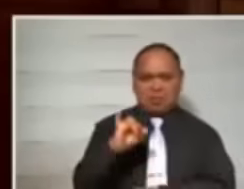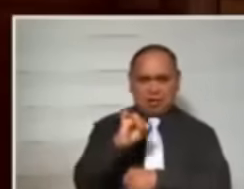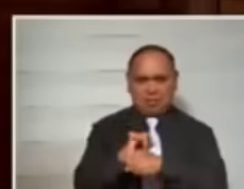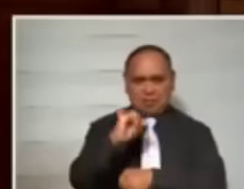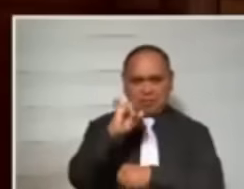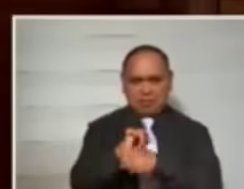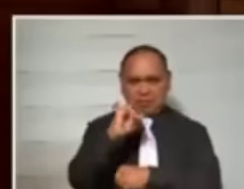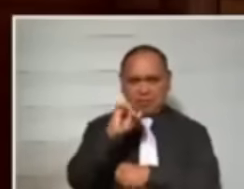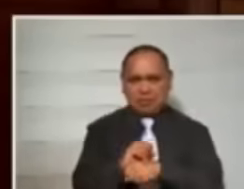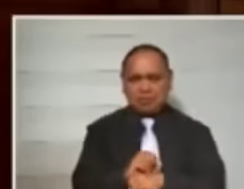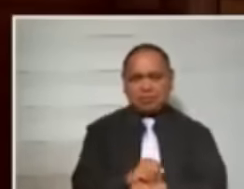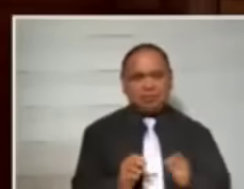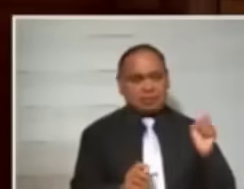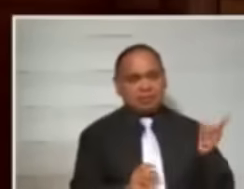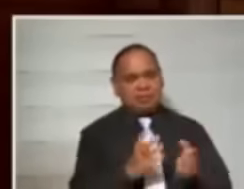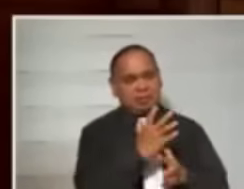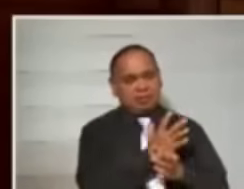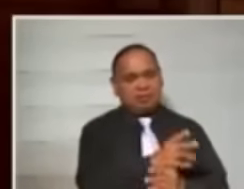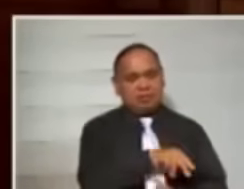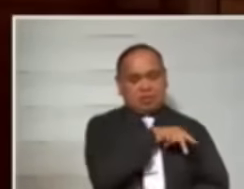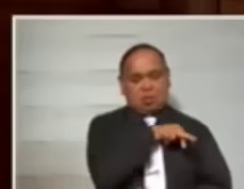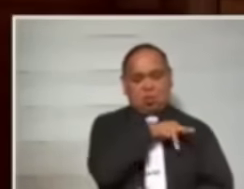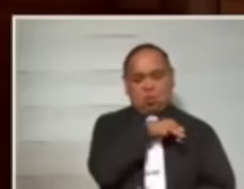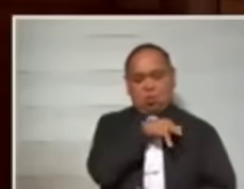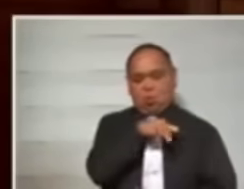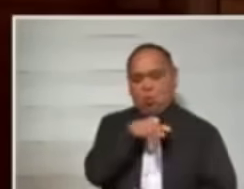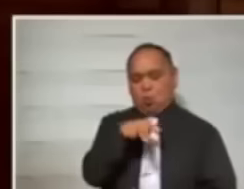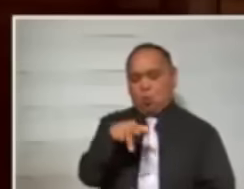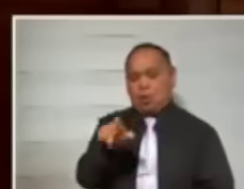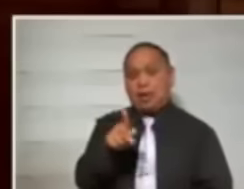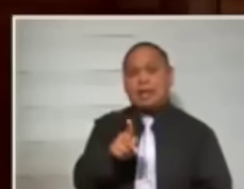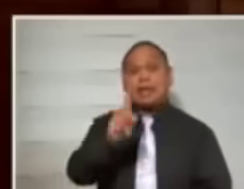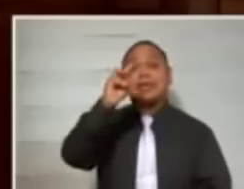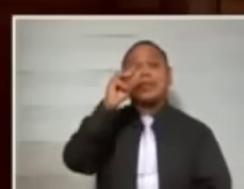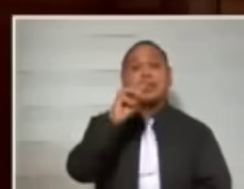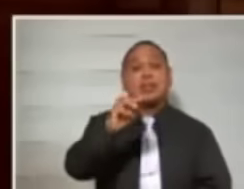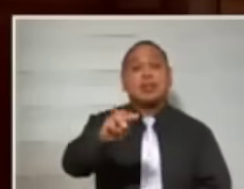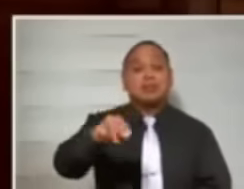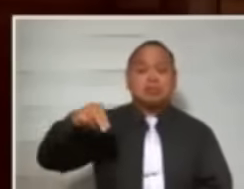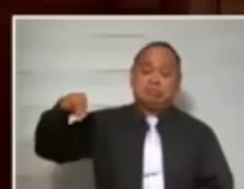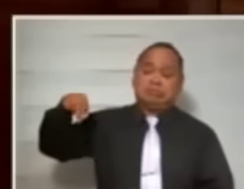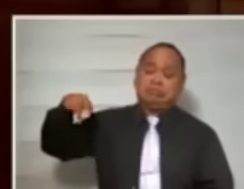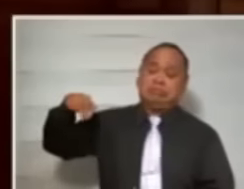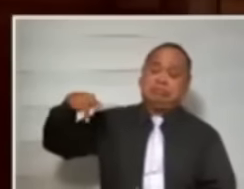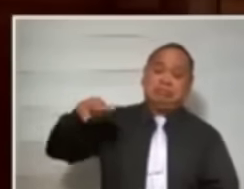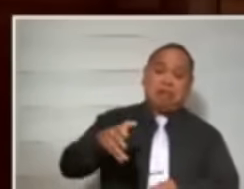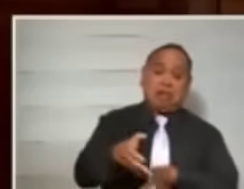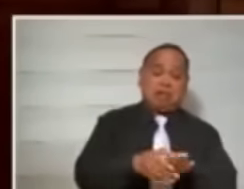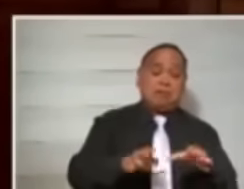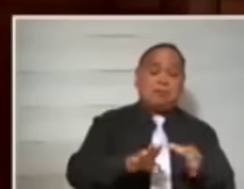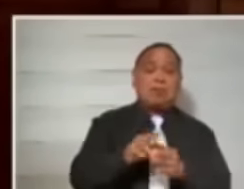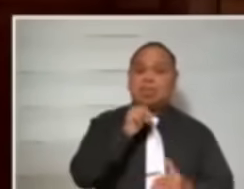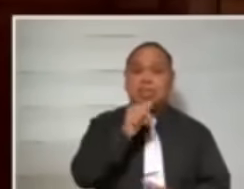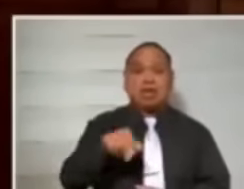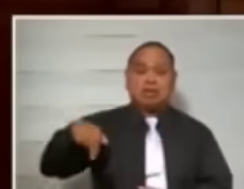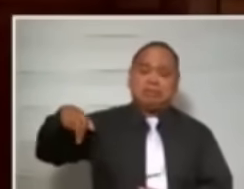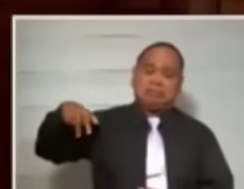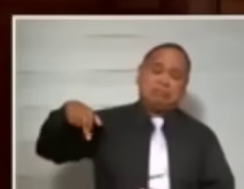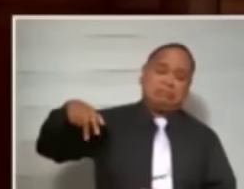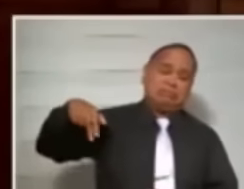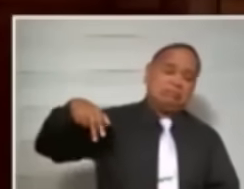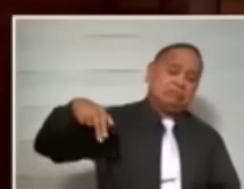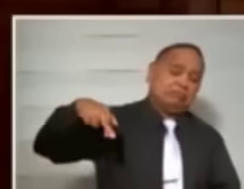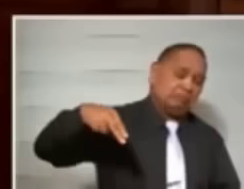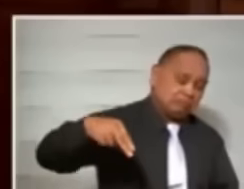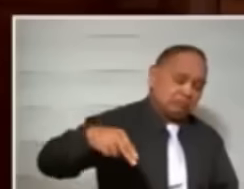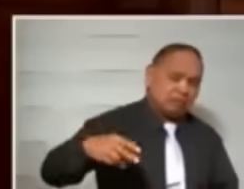que se iba caminando kilómetros descalza para llegar a su pueblo. Entonces dice